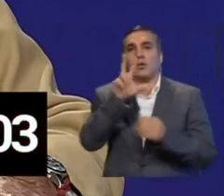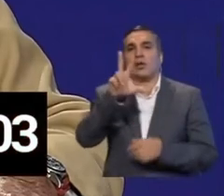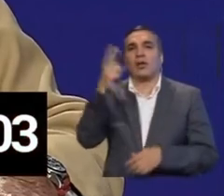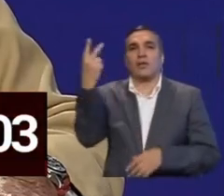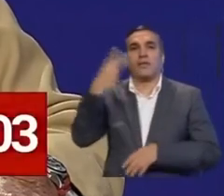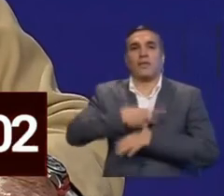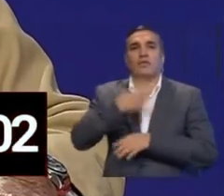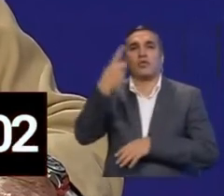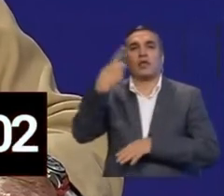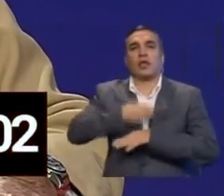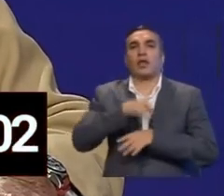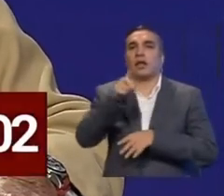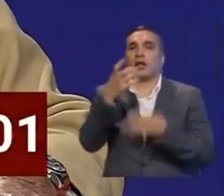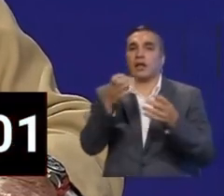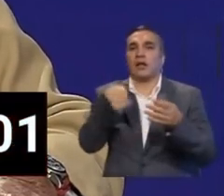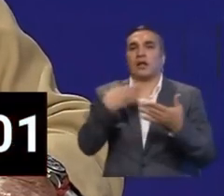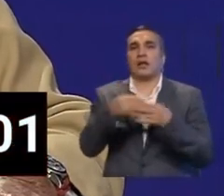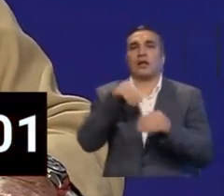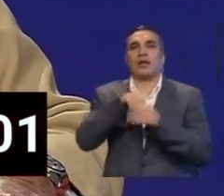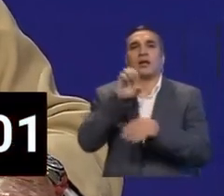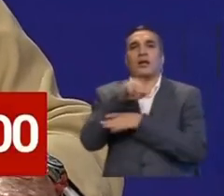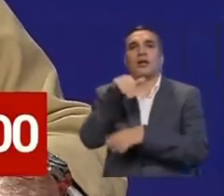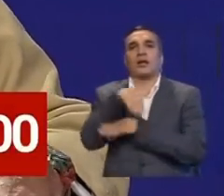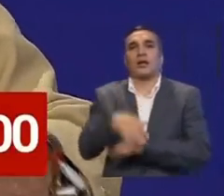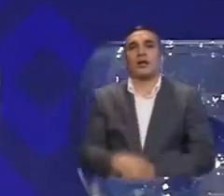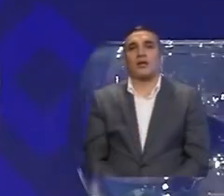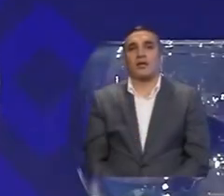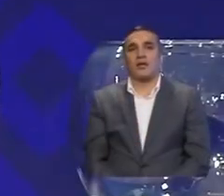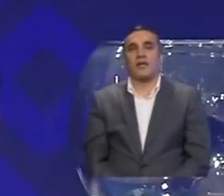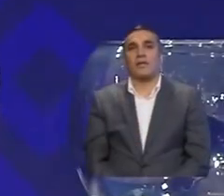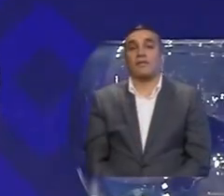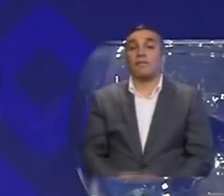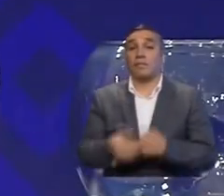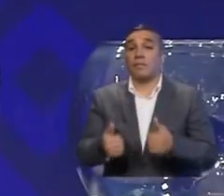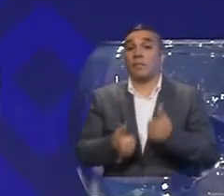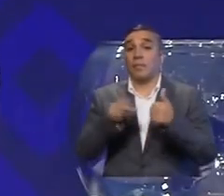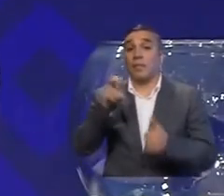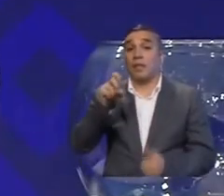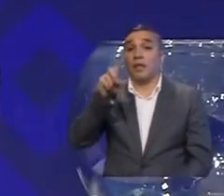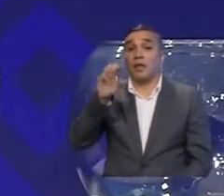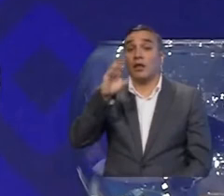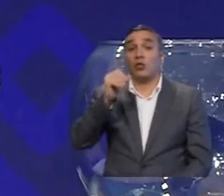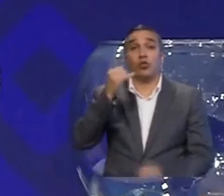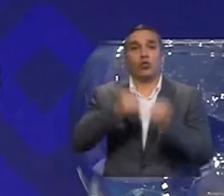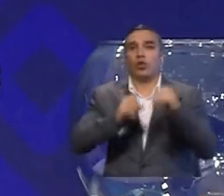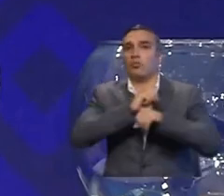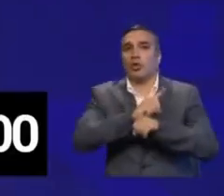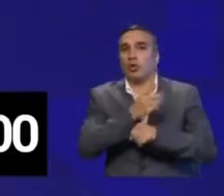veces al día. Eso es lo que quieren los ecuatorianos. Candidato Velasco, su último minuto.